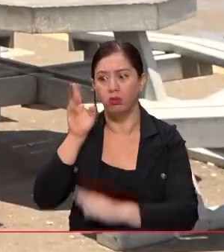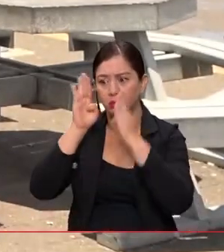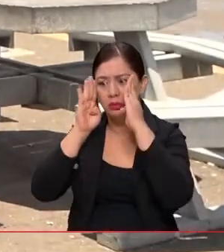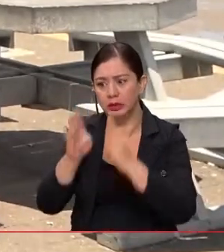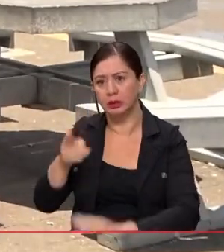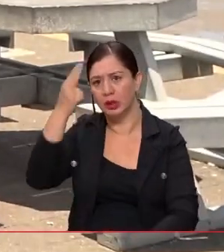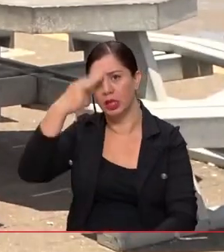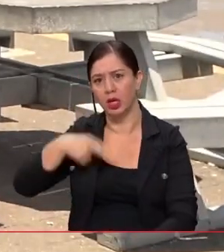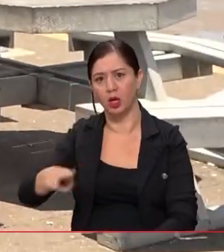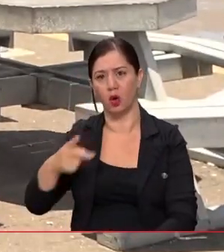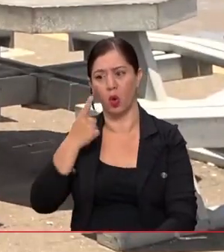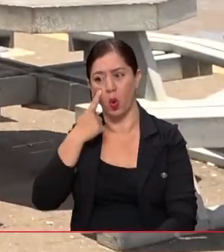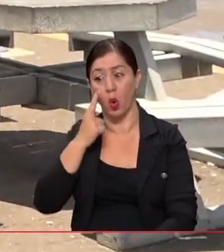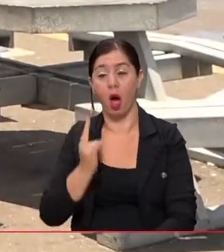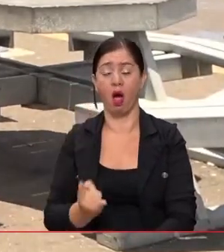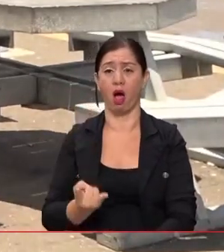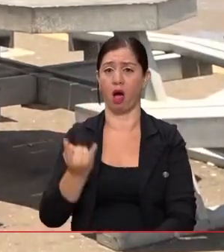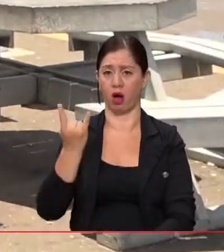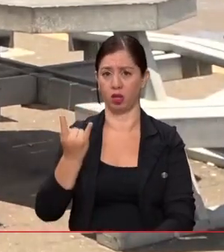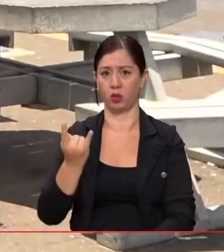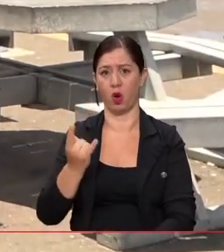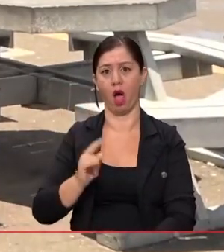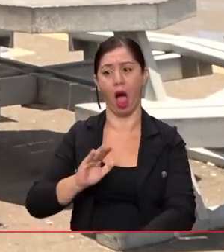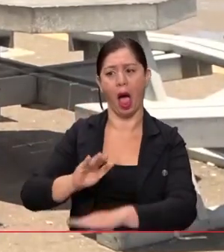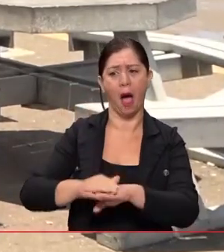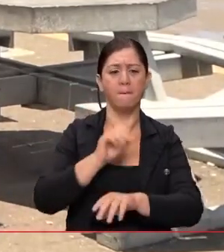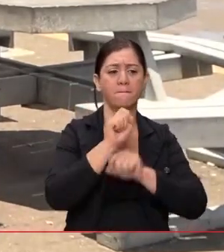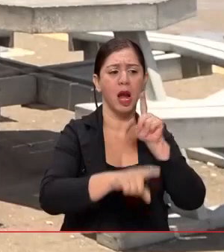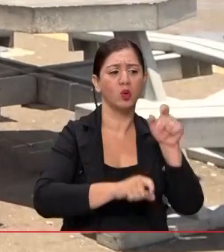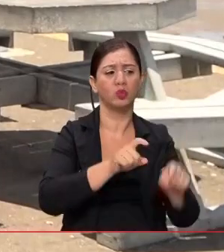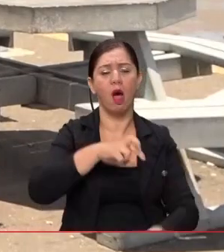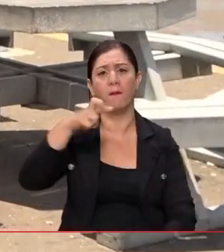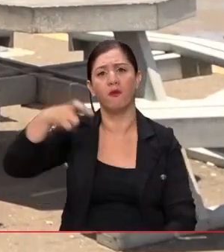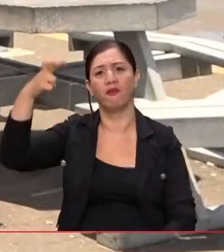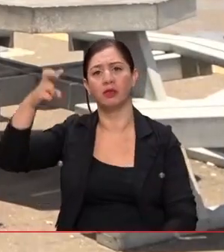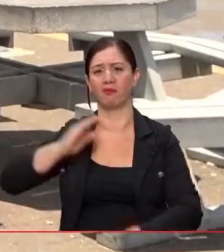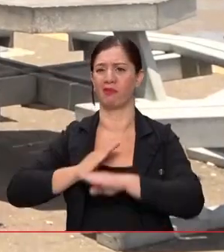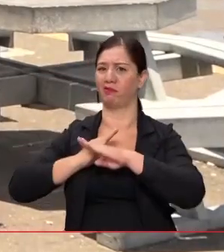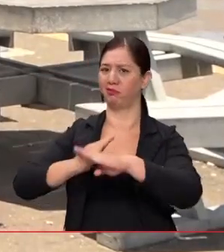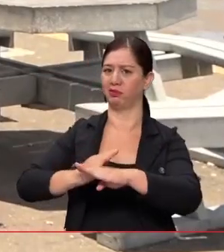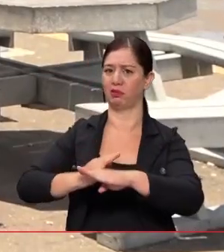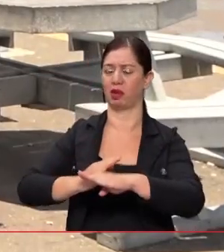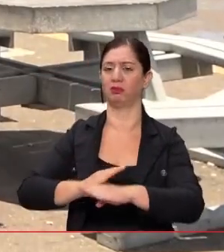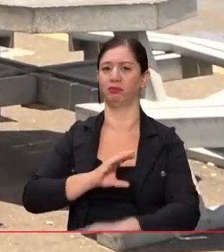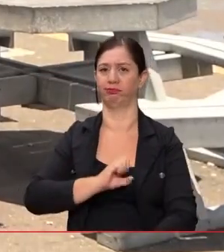sus hijos y, si es posible, que consulten expertos para evitar situaciones